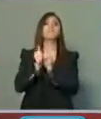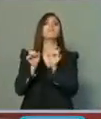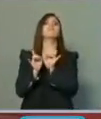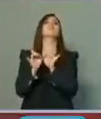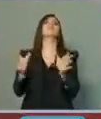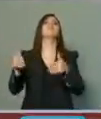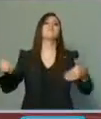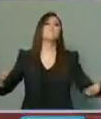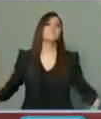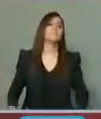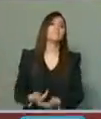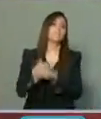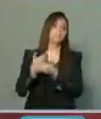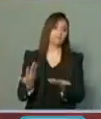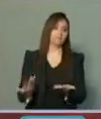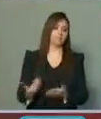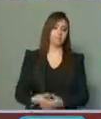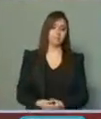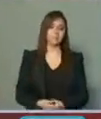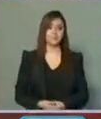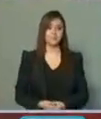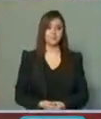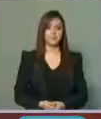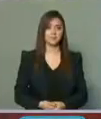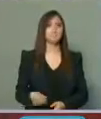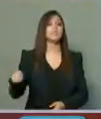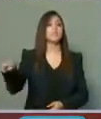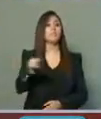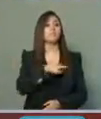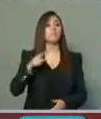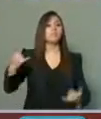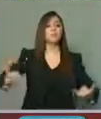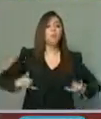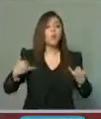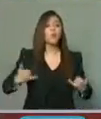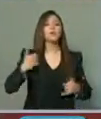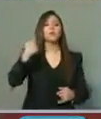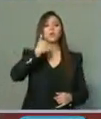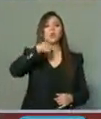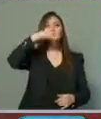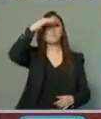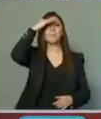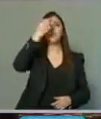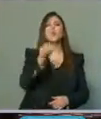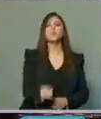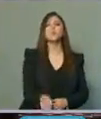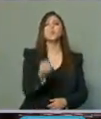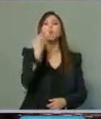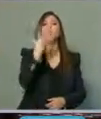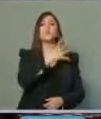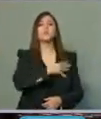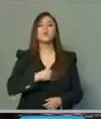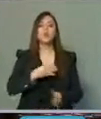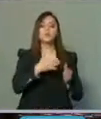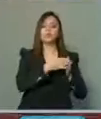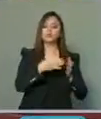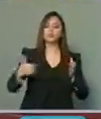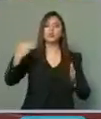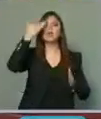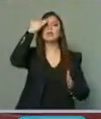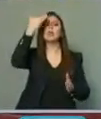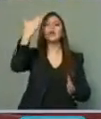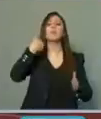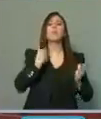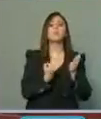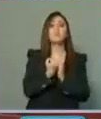que tienen la posibilidad de planificar y de decidir cuántos hijos, cuándo tenerlos y quizá no ser